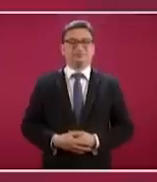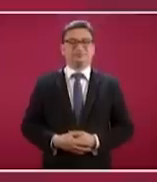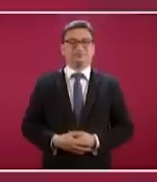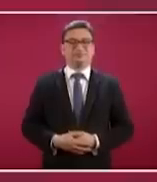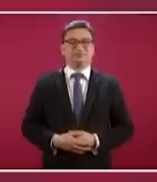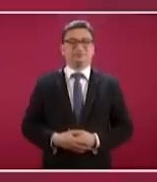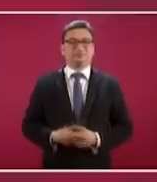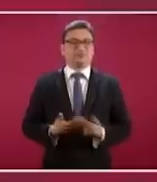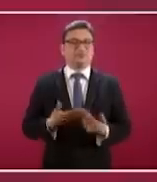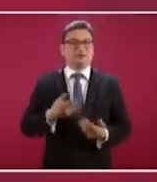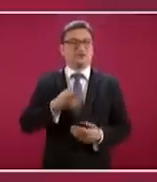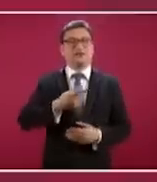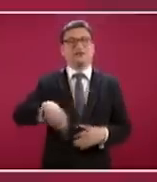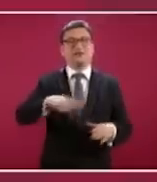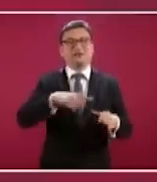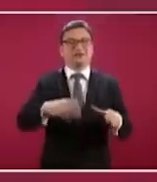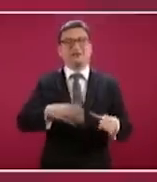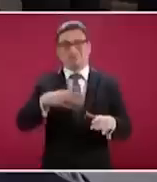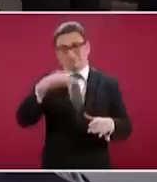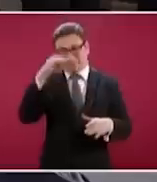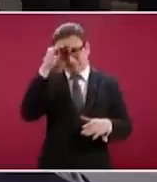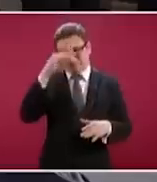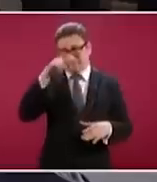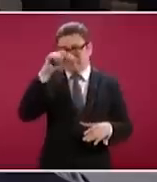los que tienen ese pensamiento conservador